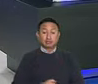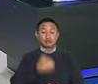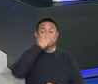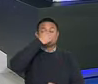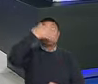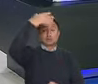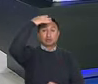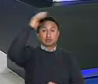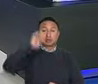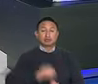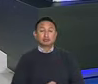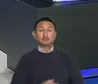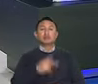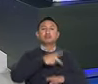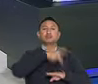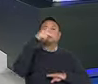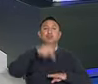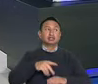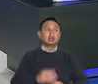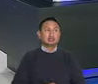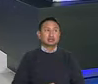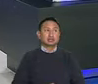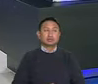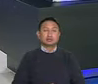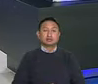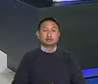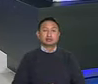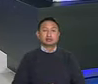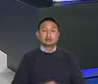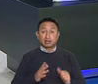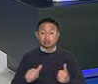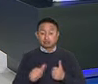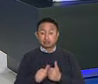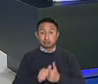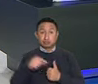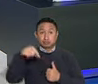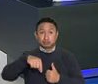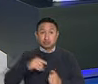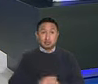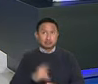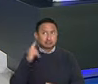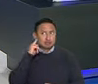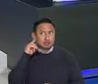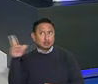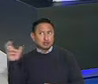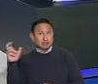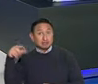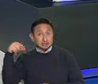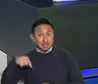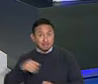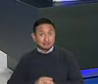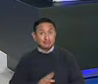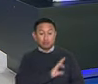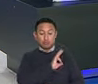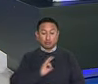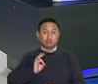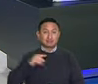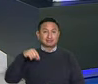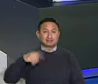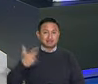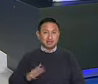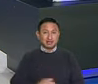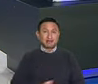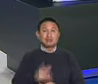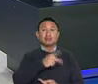Domingo de Los Áchilas como de Pichincha, y a propósito de ellos, ya en pocos minutos nos acompañará la candidata virtual Paola Pavón